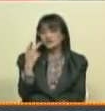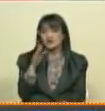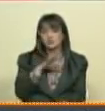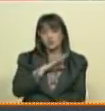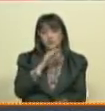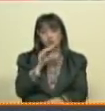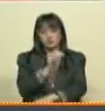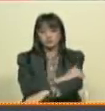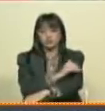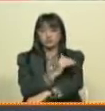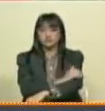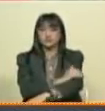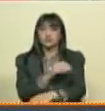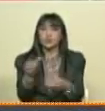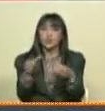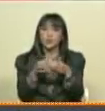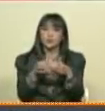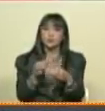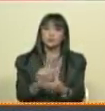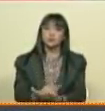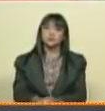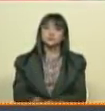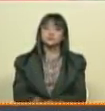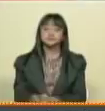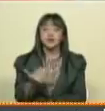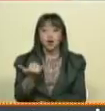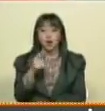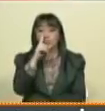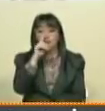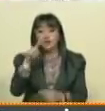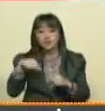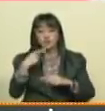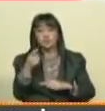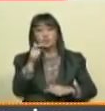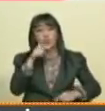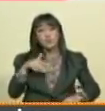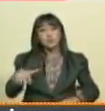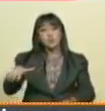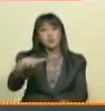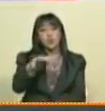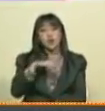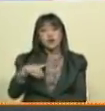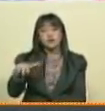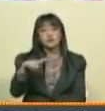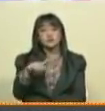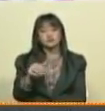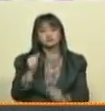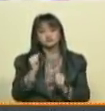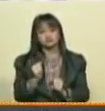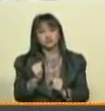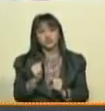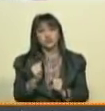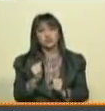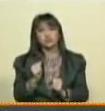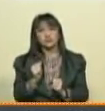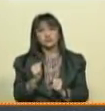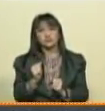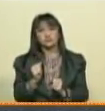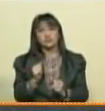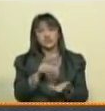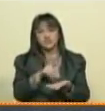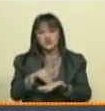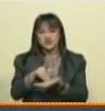opositora. Hoy, un año después, nuestro pueblo, firme, de pie, con